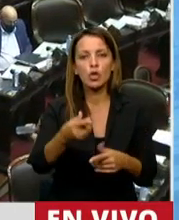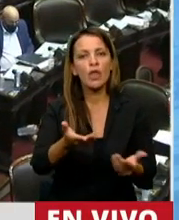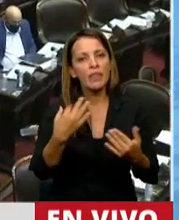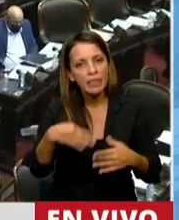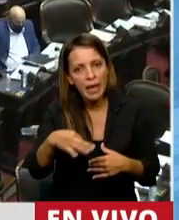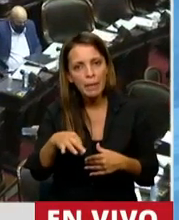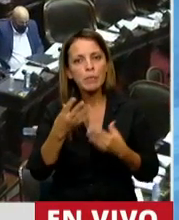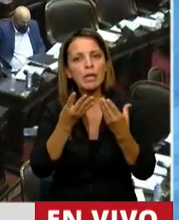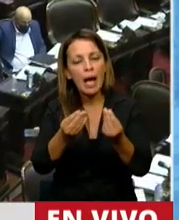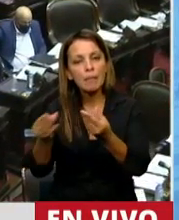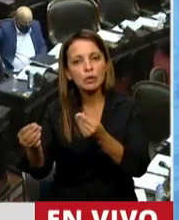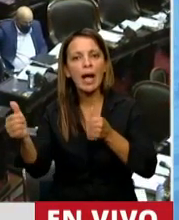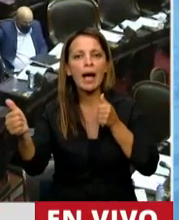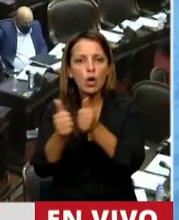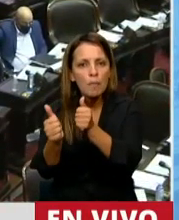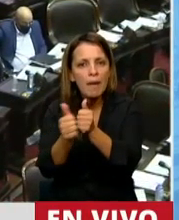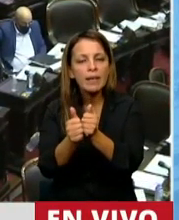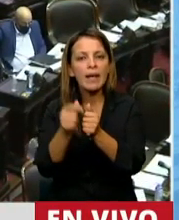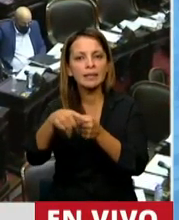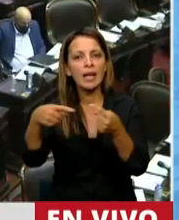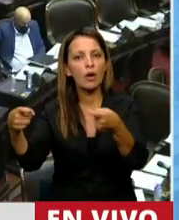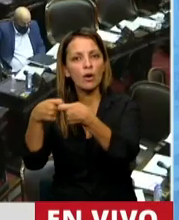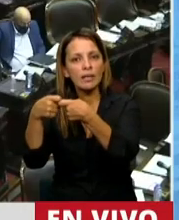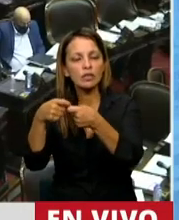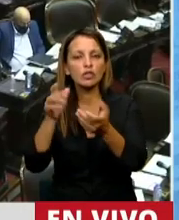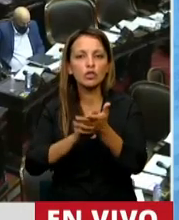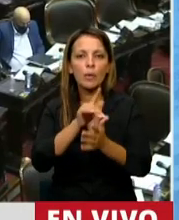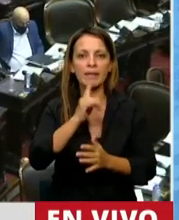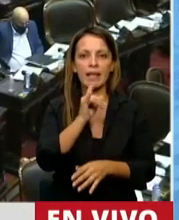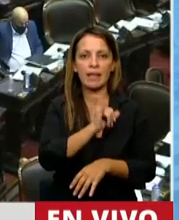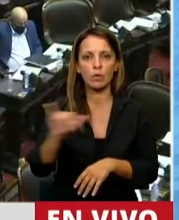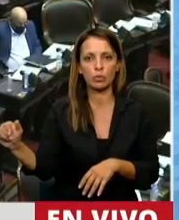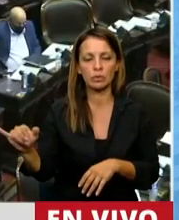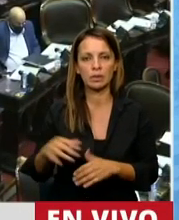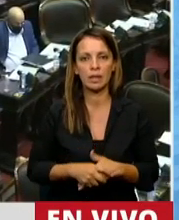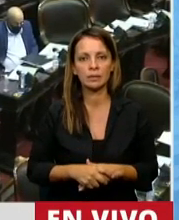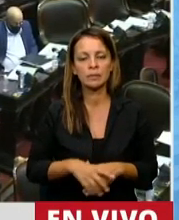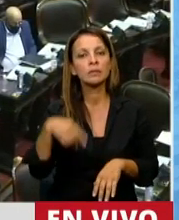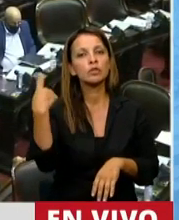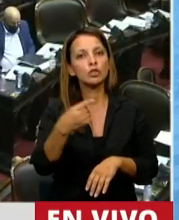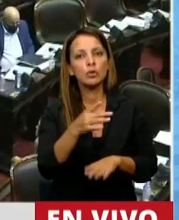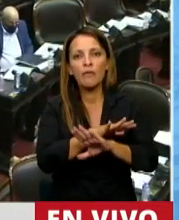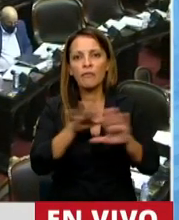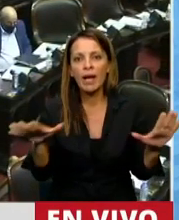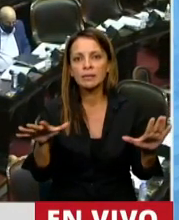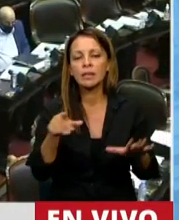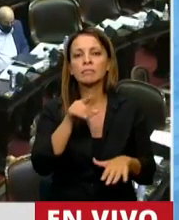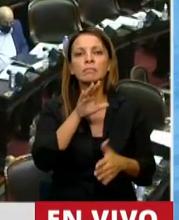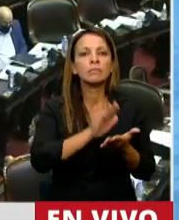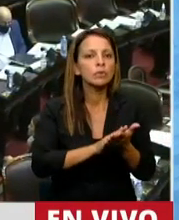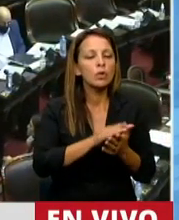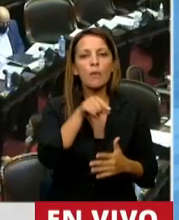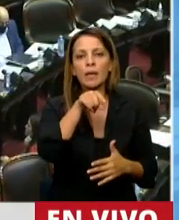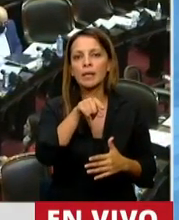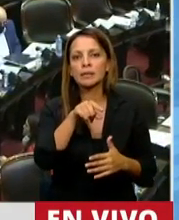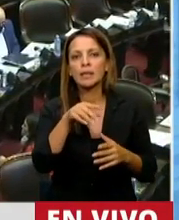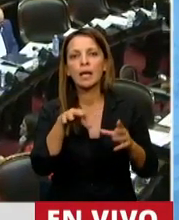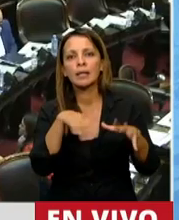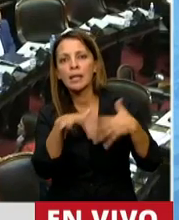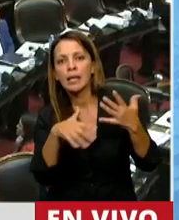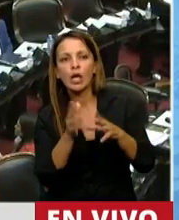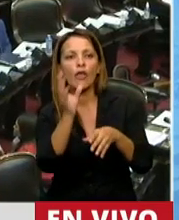de acompañar a las diferentes organizaciones en esta denuncia y que nos corramos de cuál puede ser el pleito dentro de